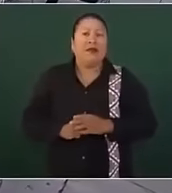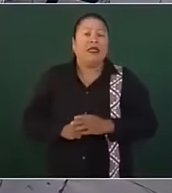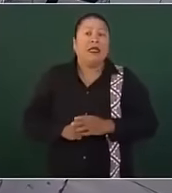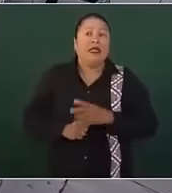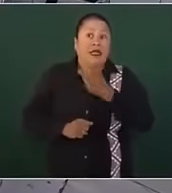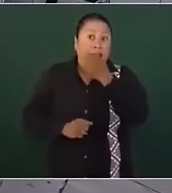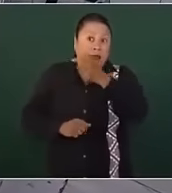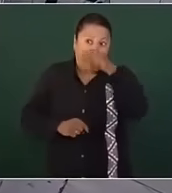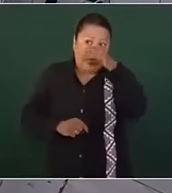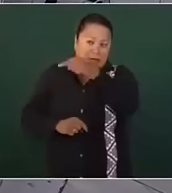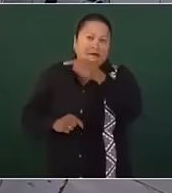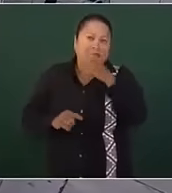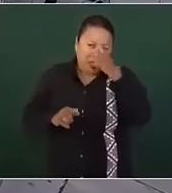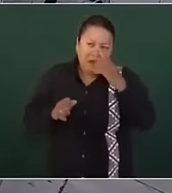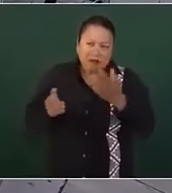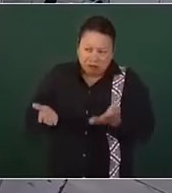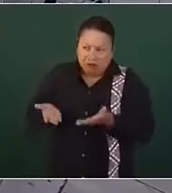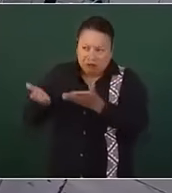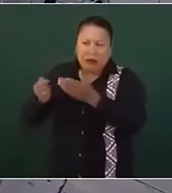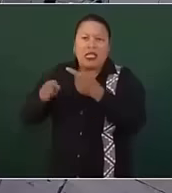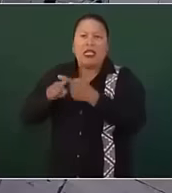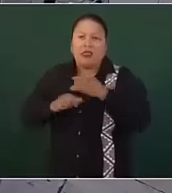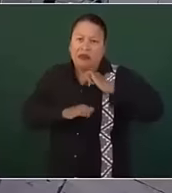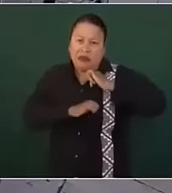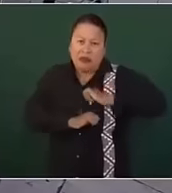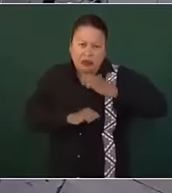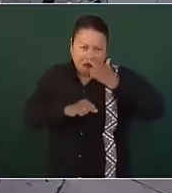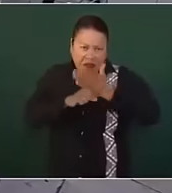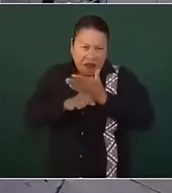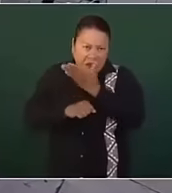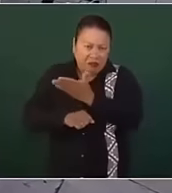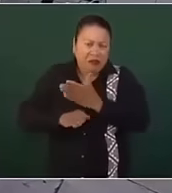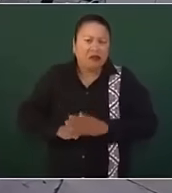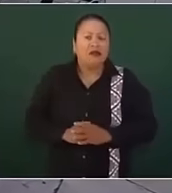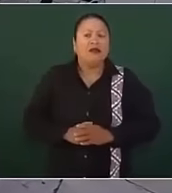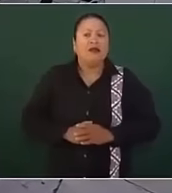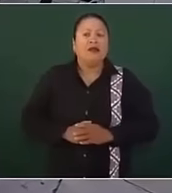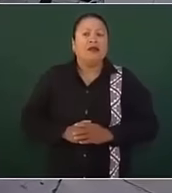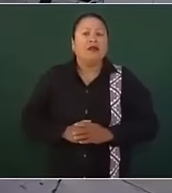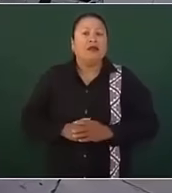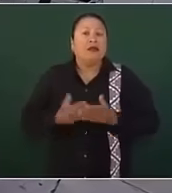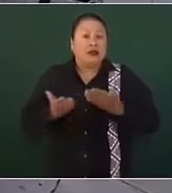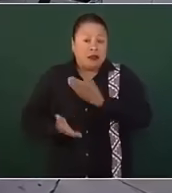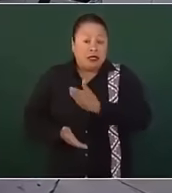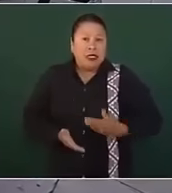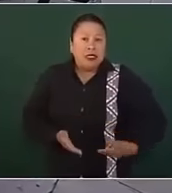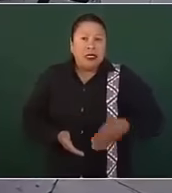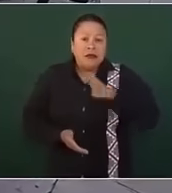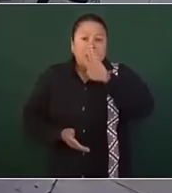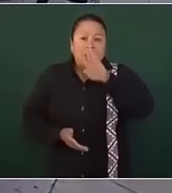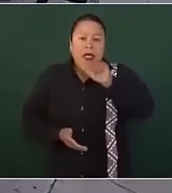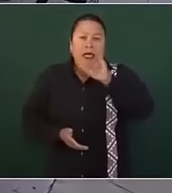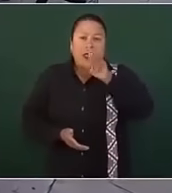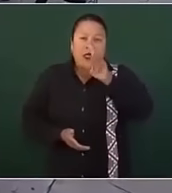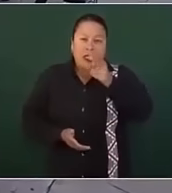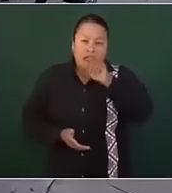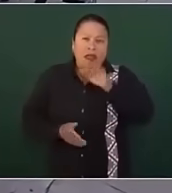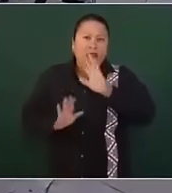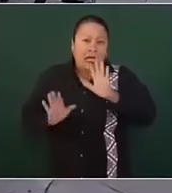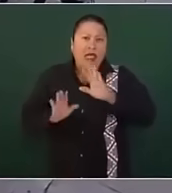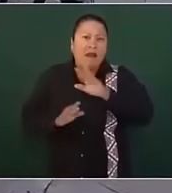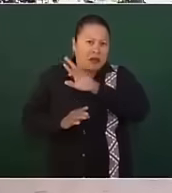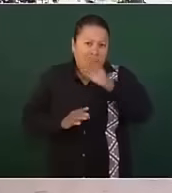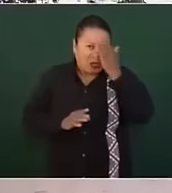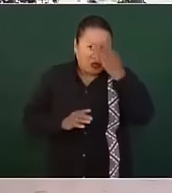ser entregado a las autoridades. Gracias. El presidente Biden ya le reconoció esta